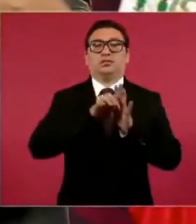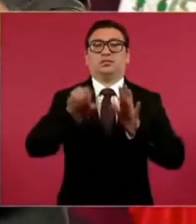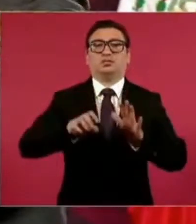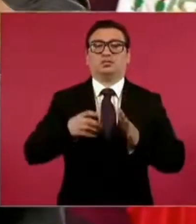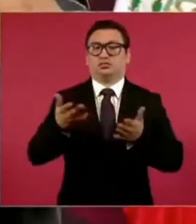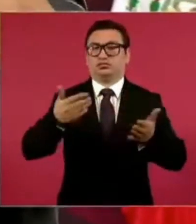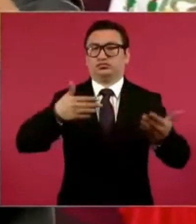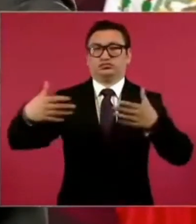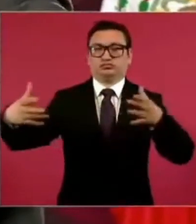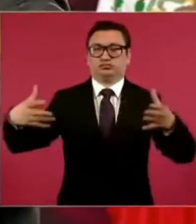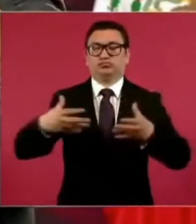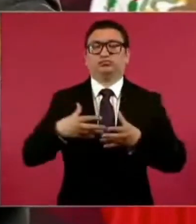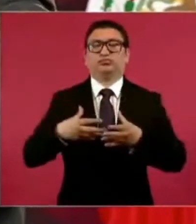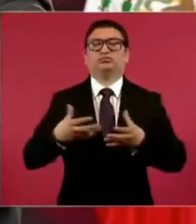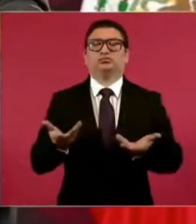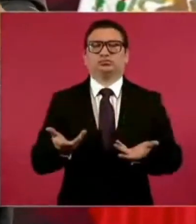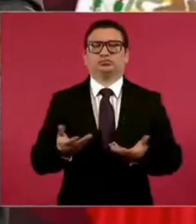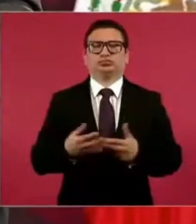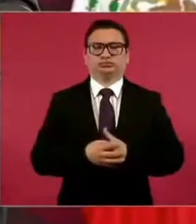reunían